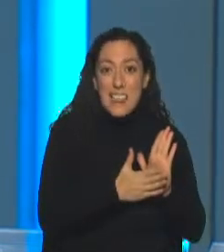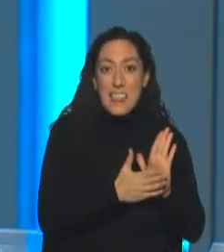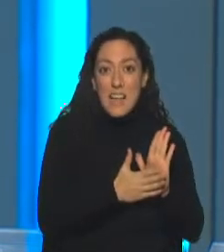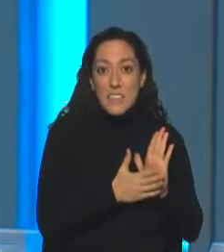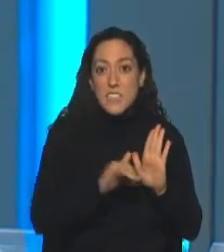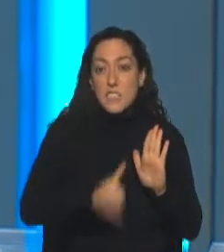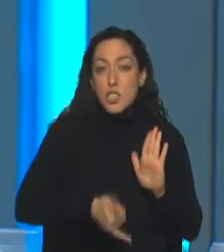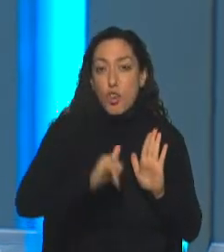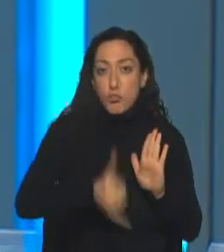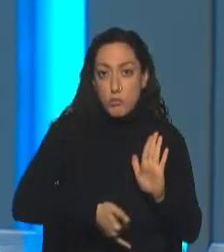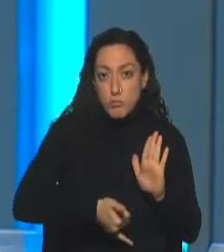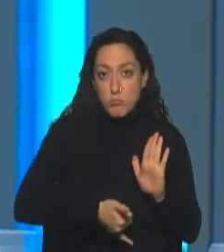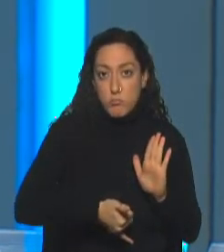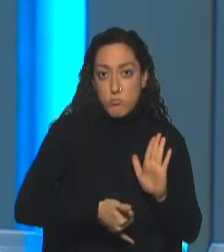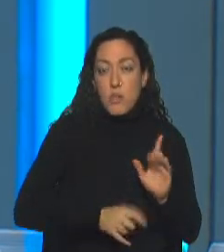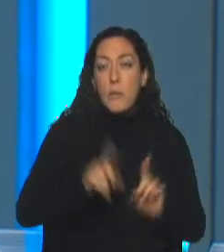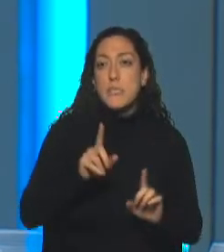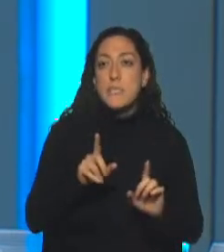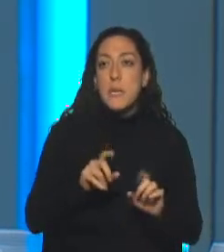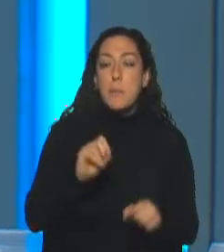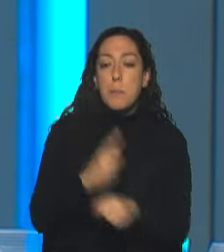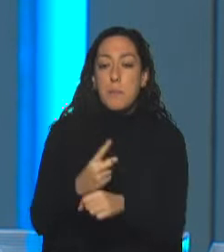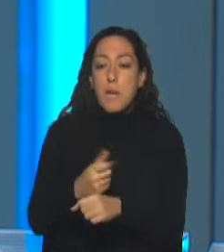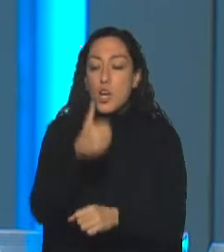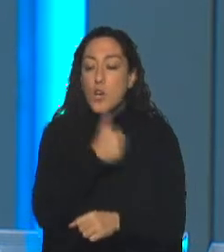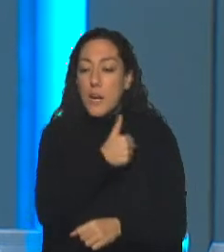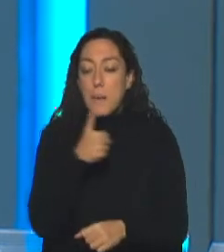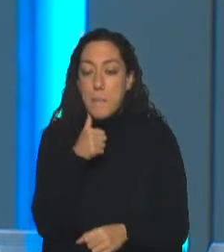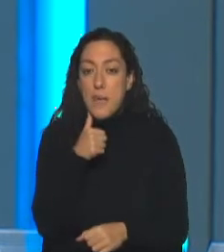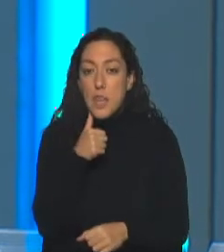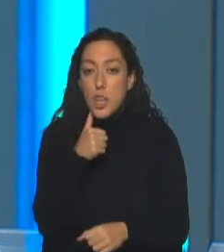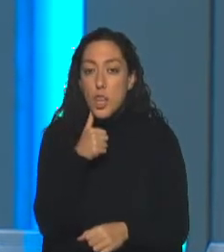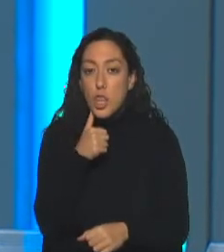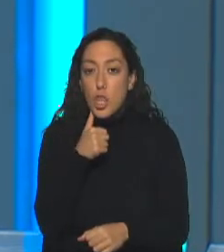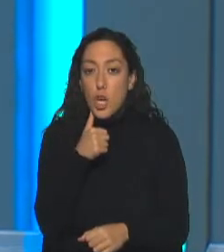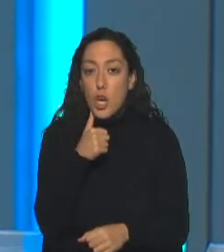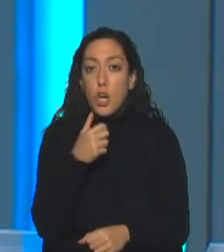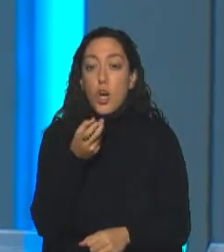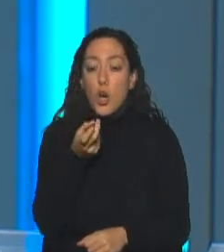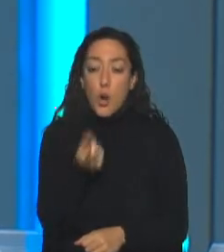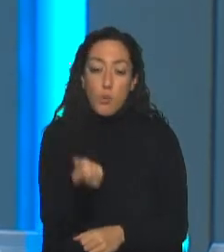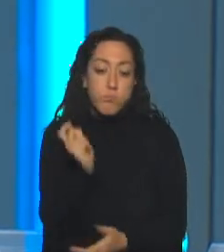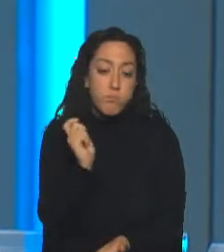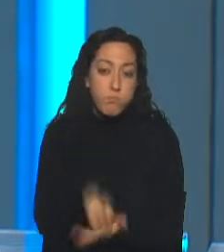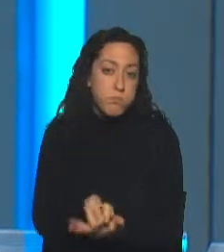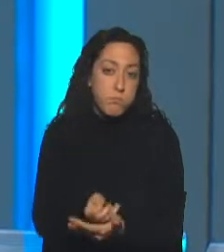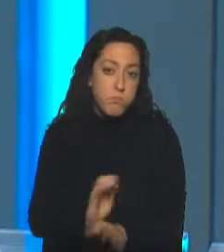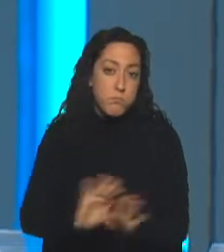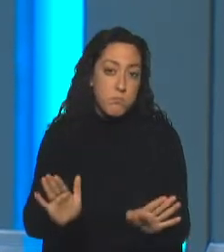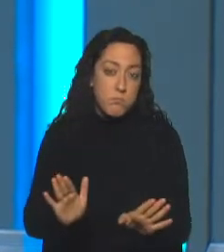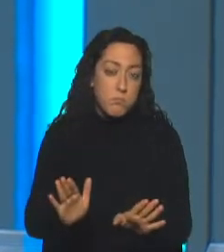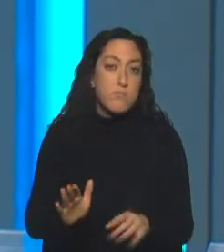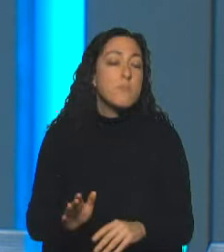muchas veces uno va pide la pide el antibiótico en la en la farmacia y lo compra incluso puede pasar